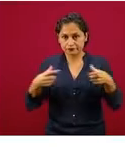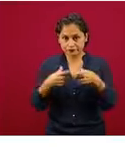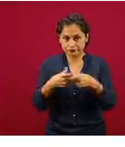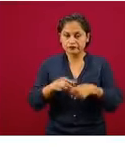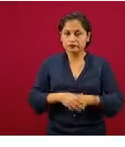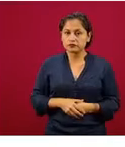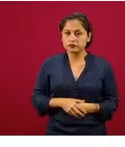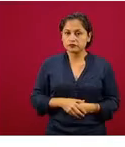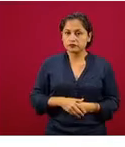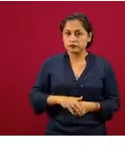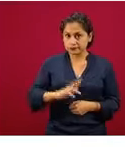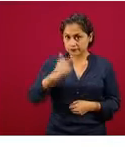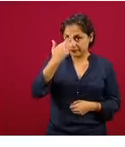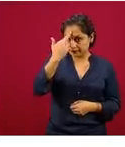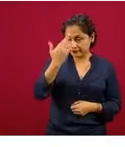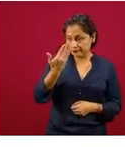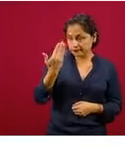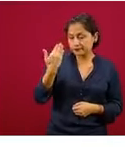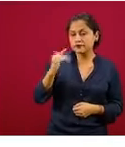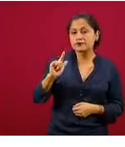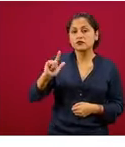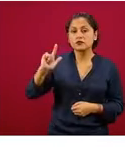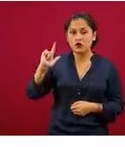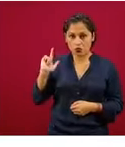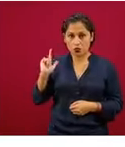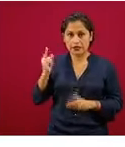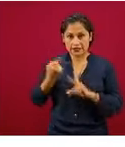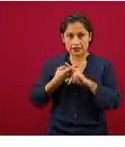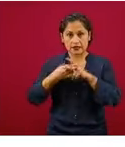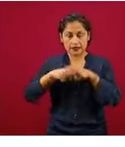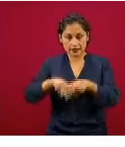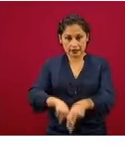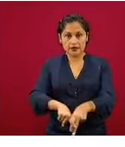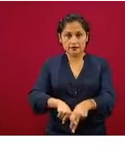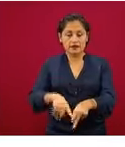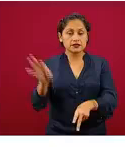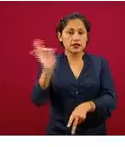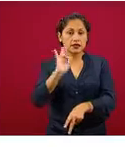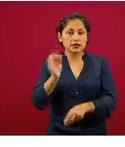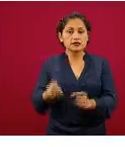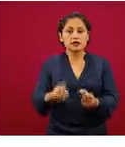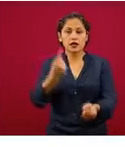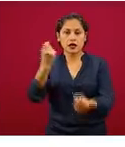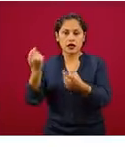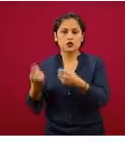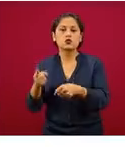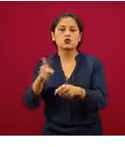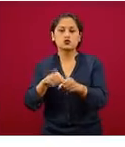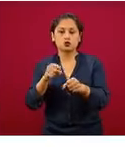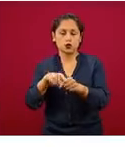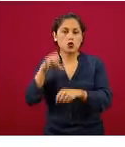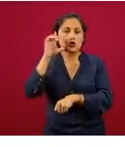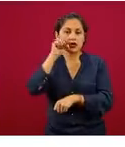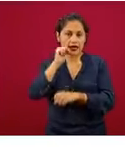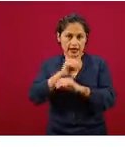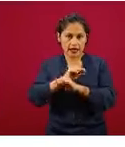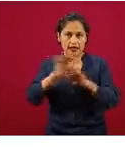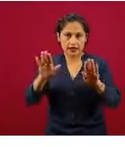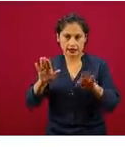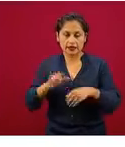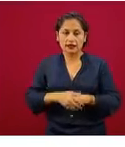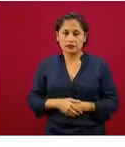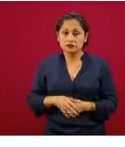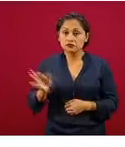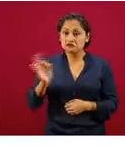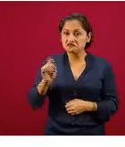que se presentaron el lunes, pues más de la mitad de estos casos que vemos en color naranja claro de seguro son y